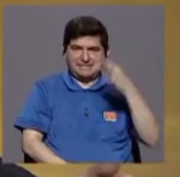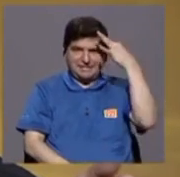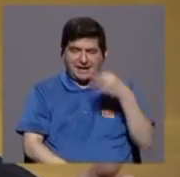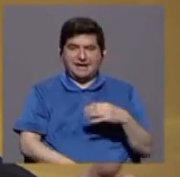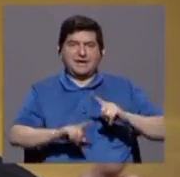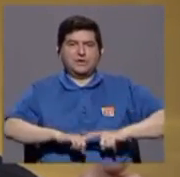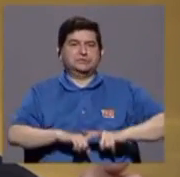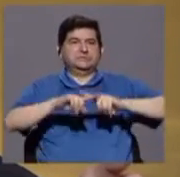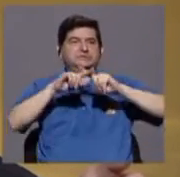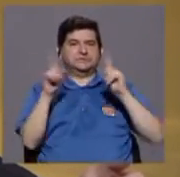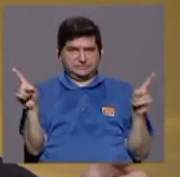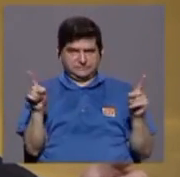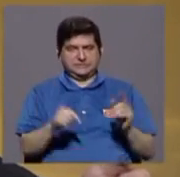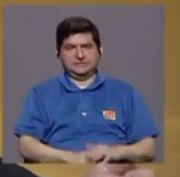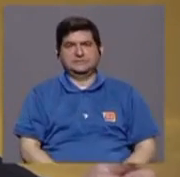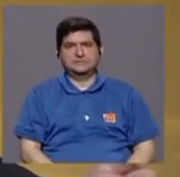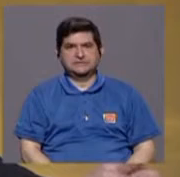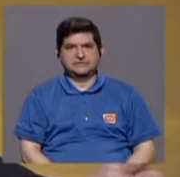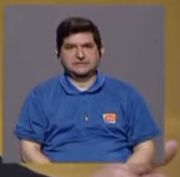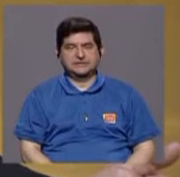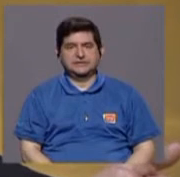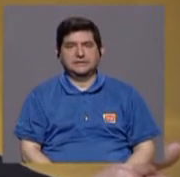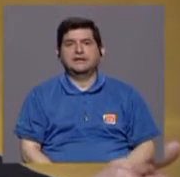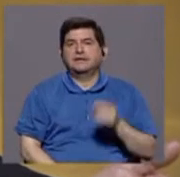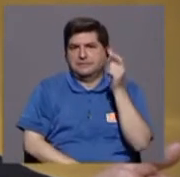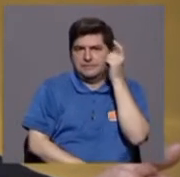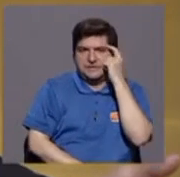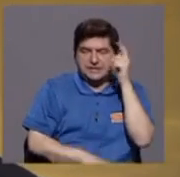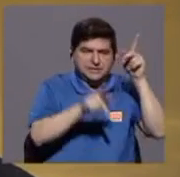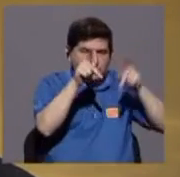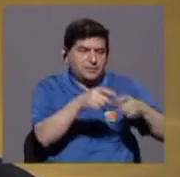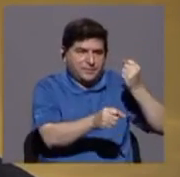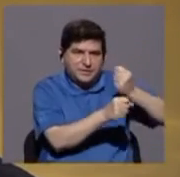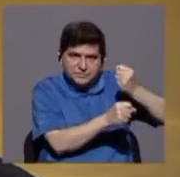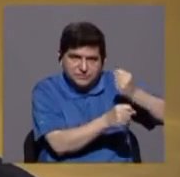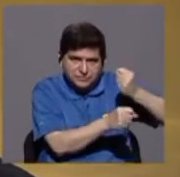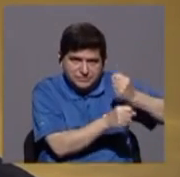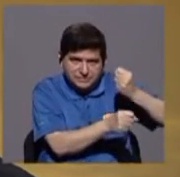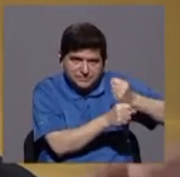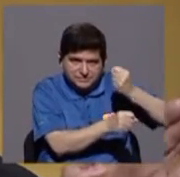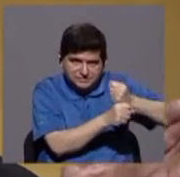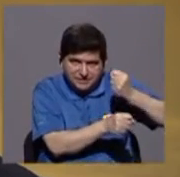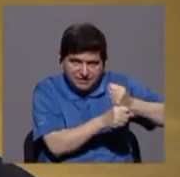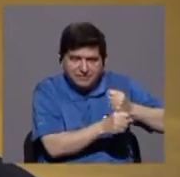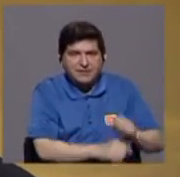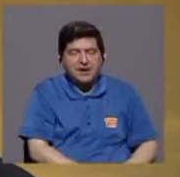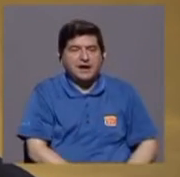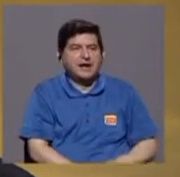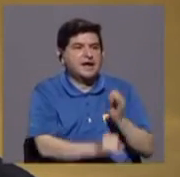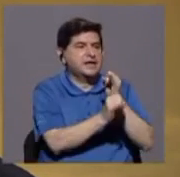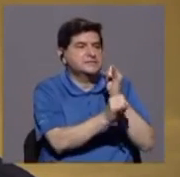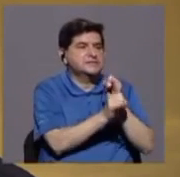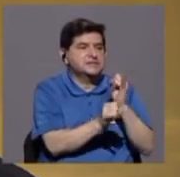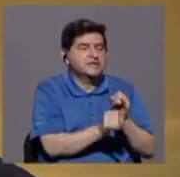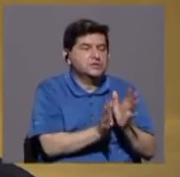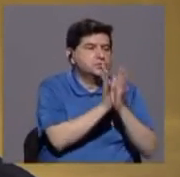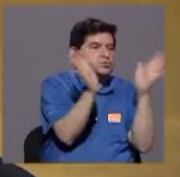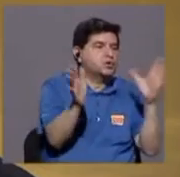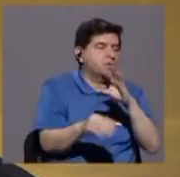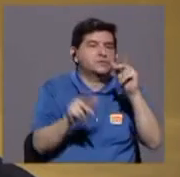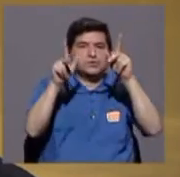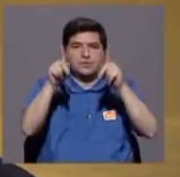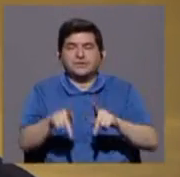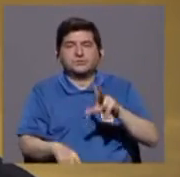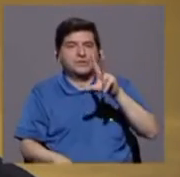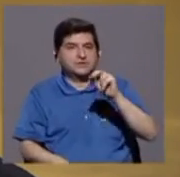esa diferencia entre los que trabajan para entidades públicas y los que no